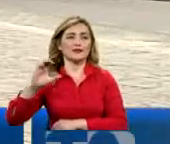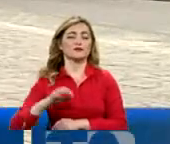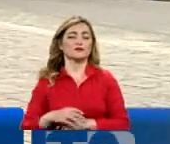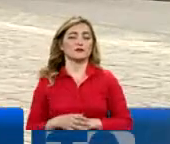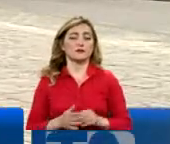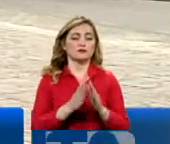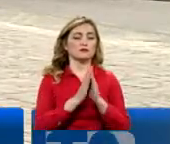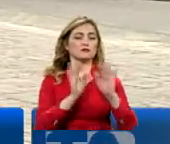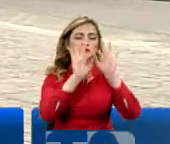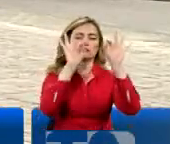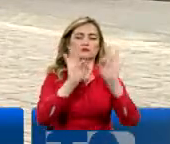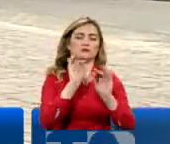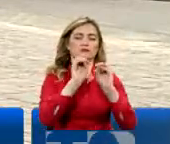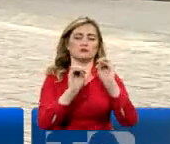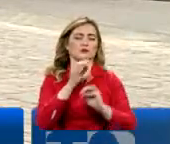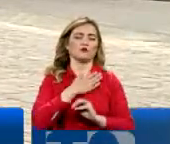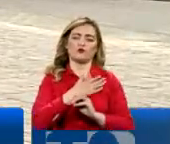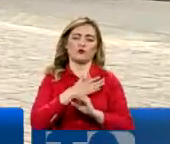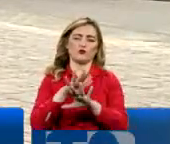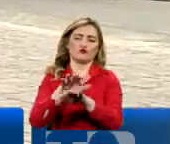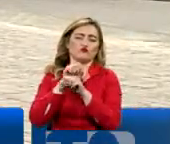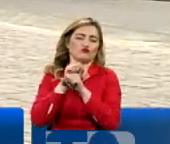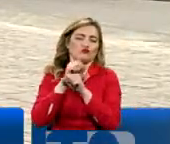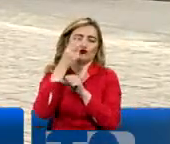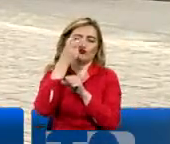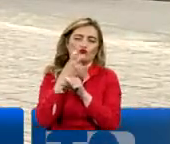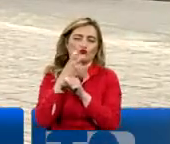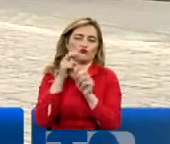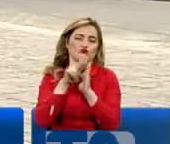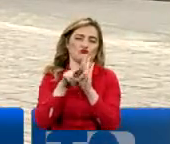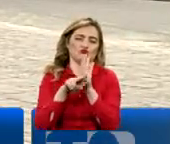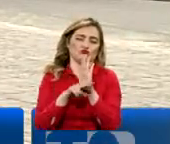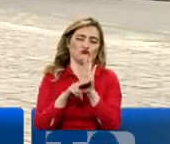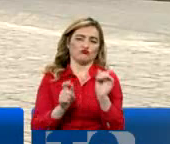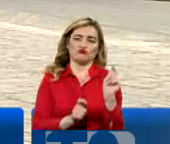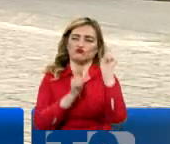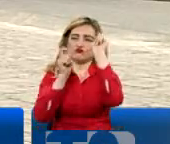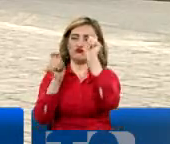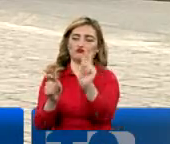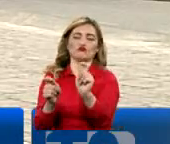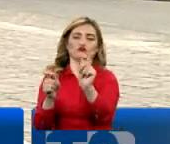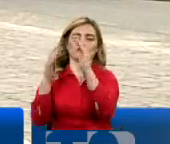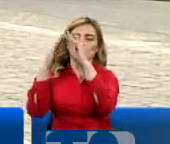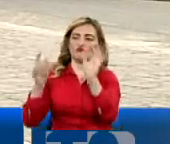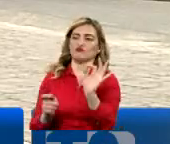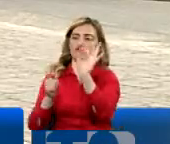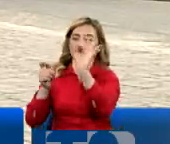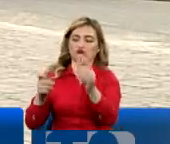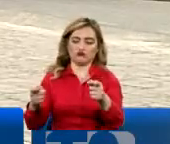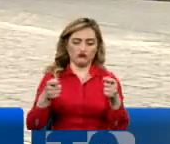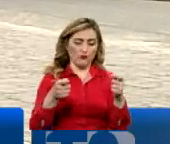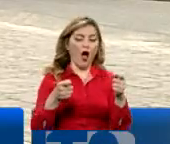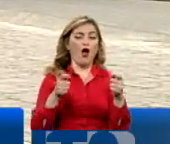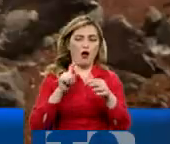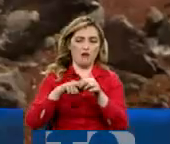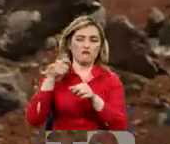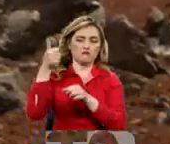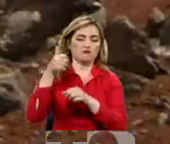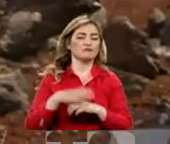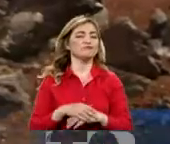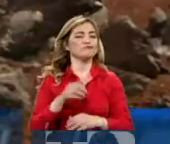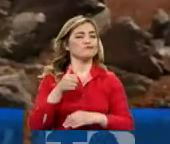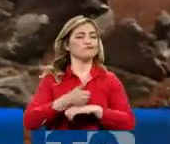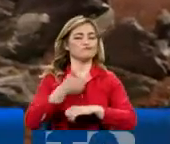reserva las zonas de hospedaje y con estos requisitos se presenta en la en la garita para nosotros podría registrar en los sistemas